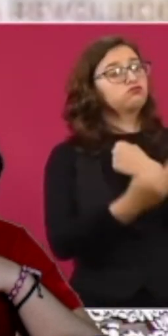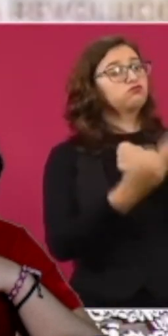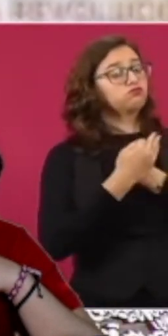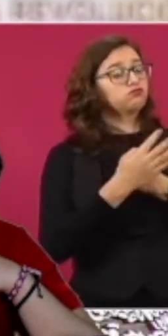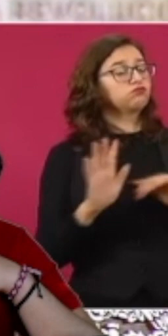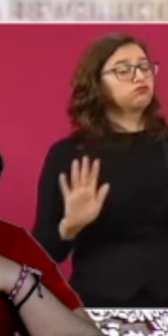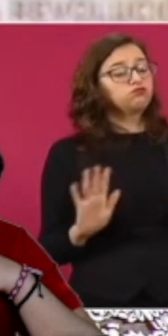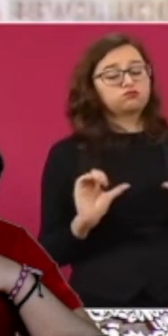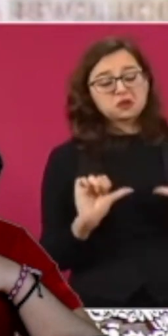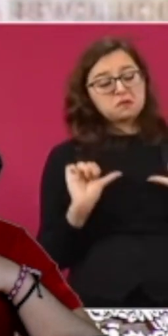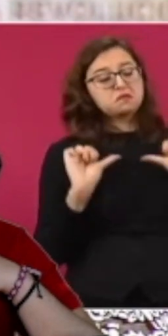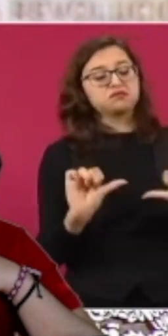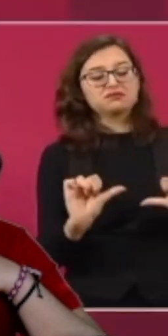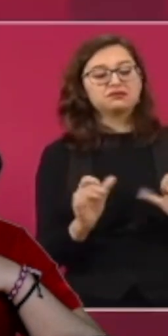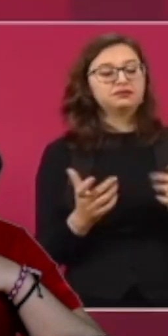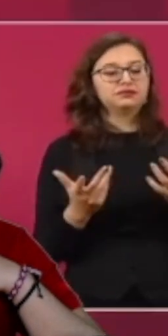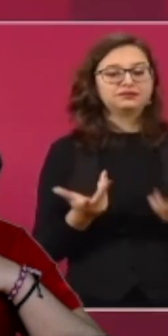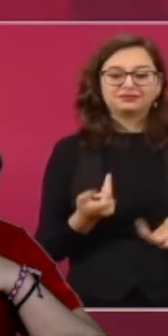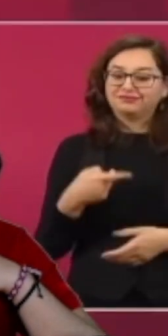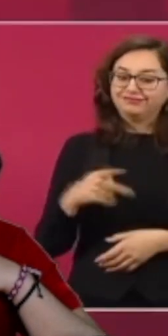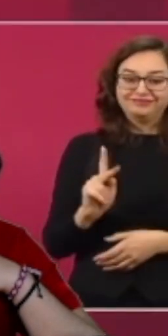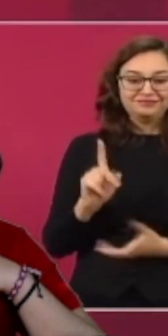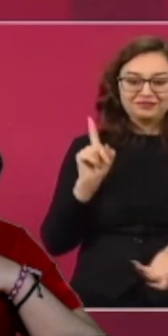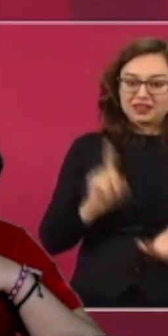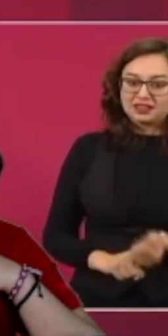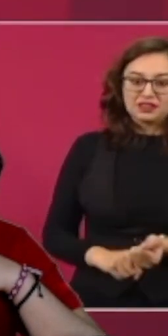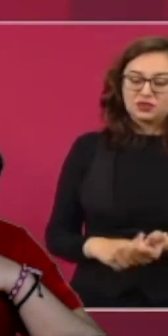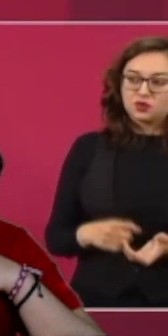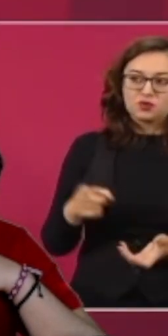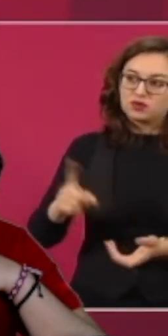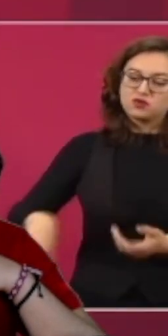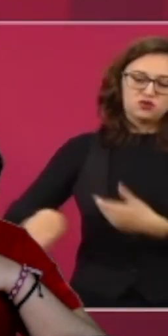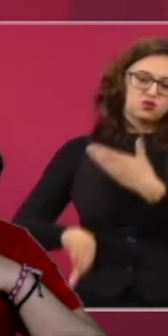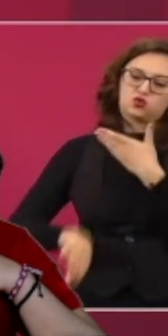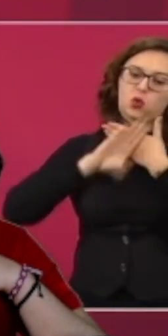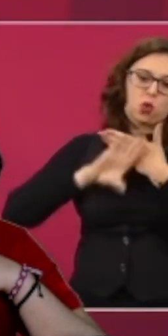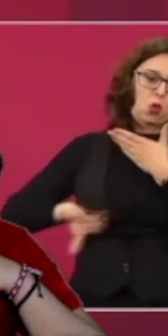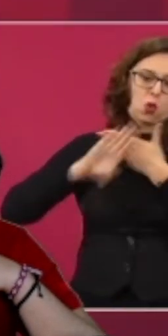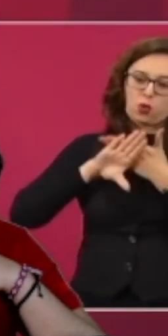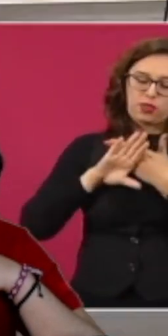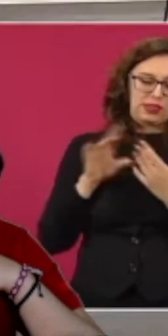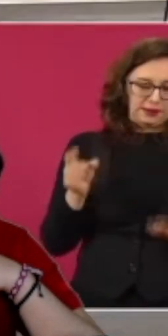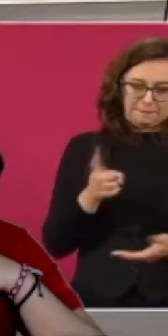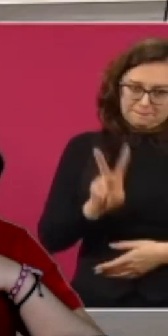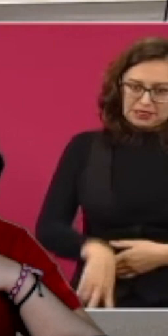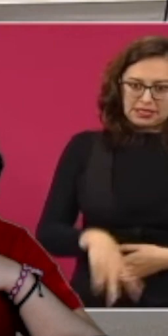en el fondo lo que sucede es que no están de acuerdo con nosotros,